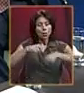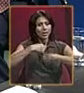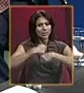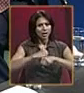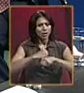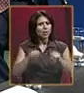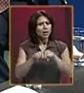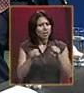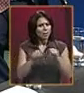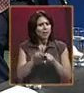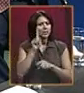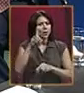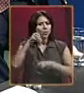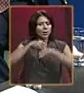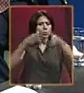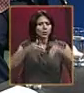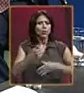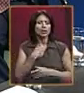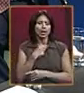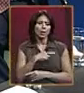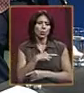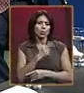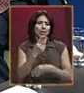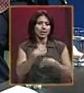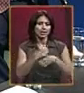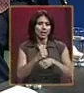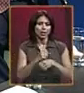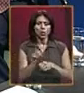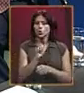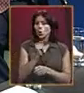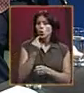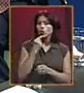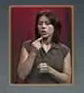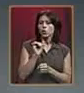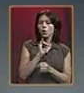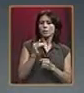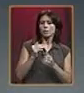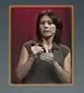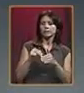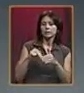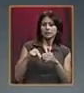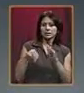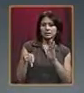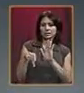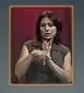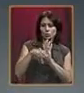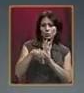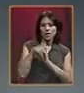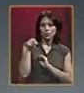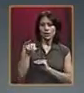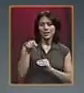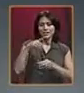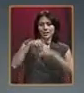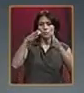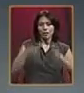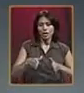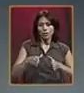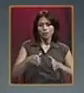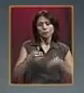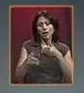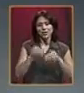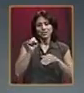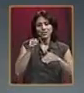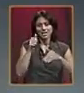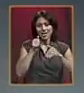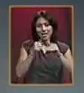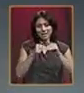tenga la voluntad de hacerlo. No lo digo censurando a este diputado necesariamente, aunque sí hay una censura implícita, sino para señalar